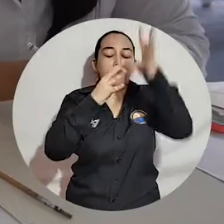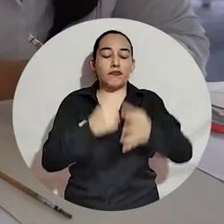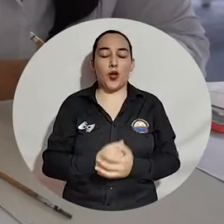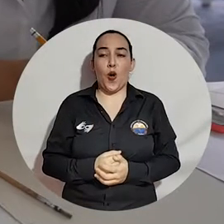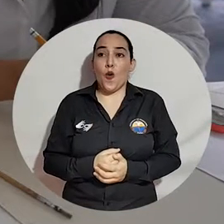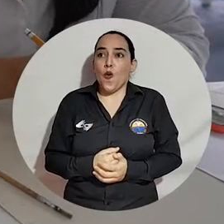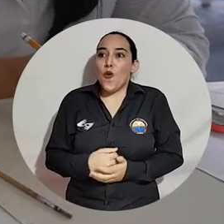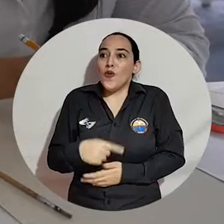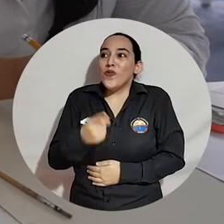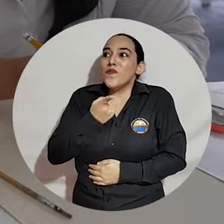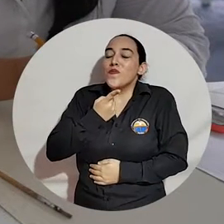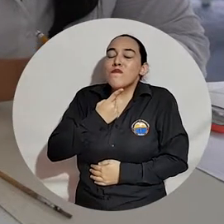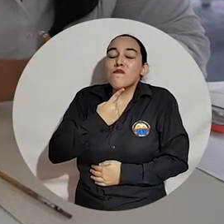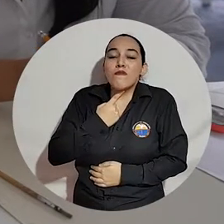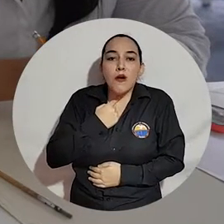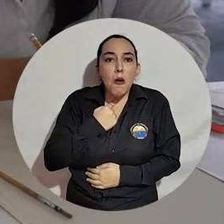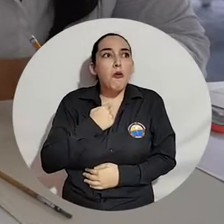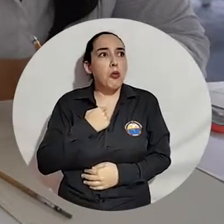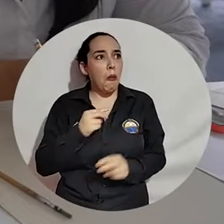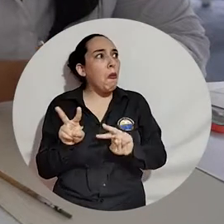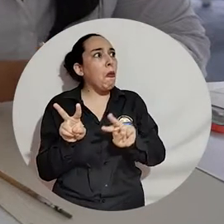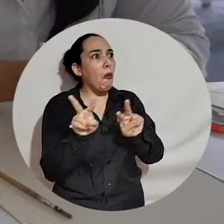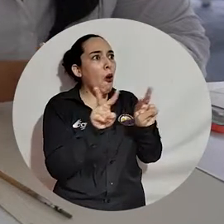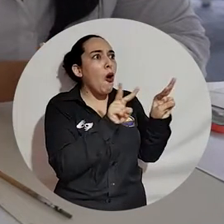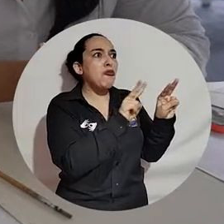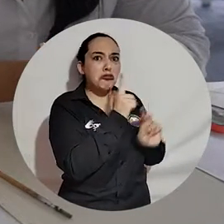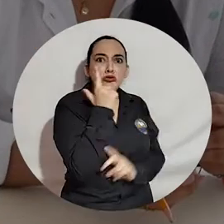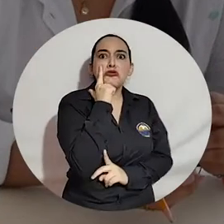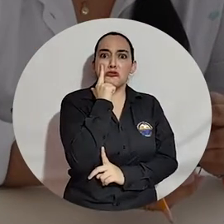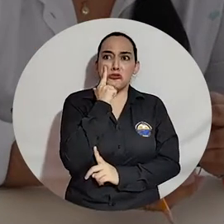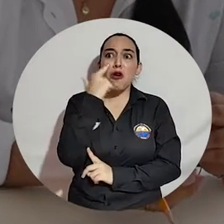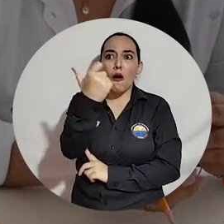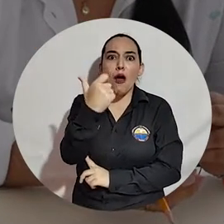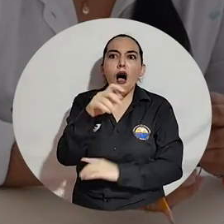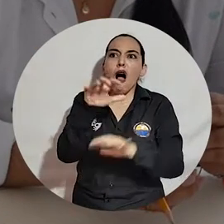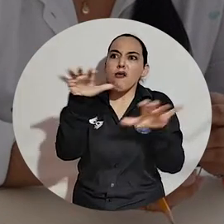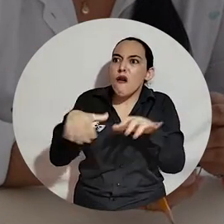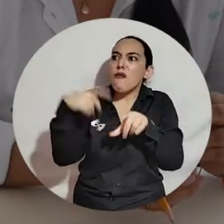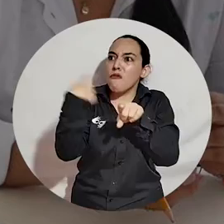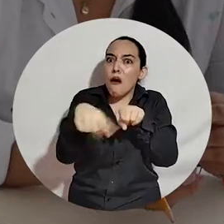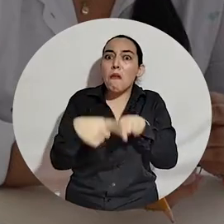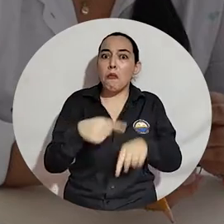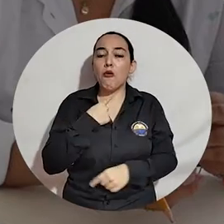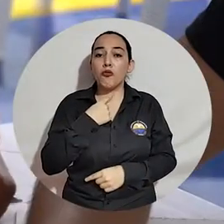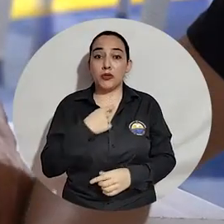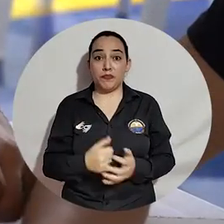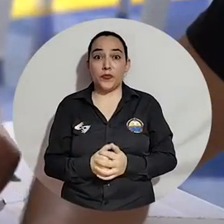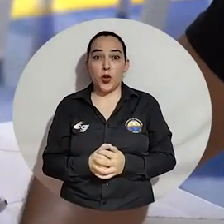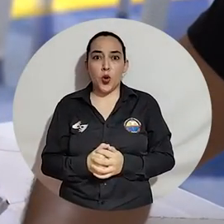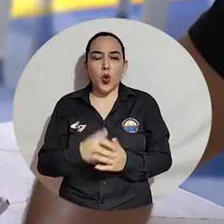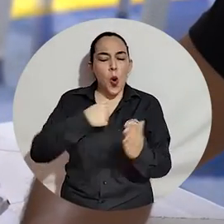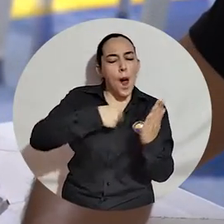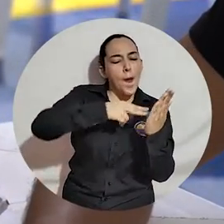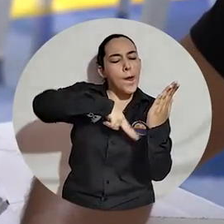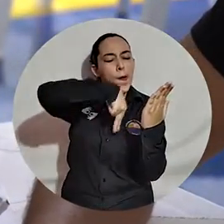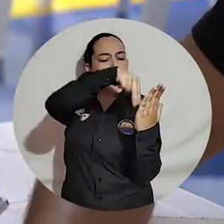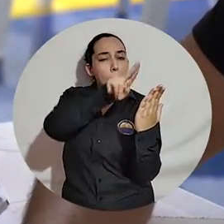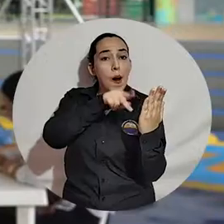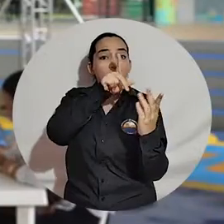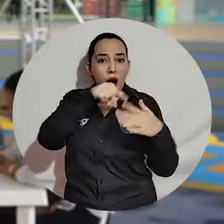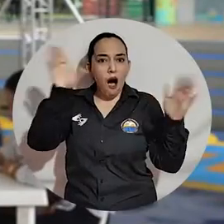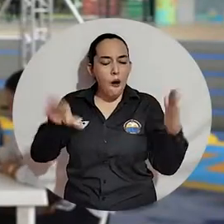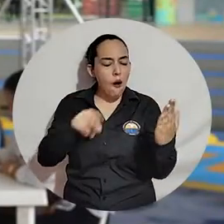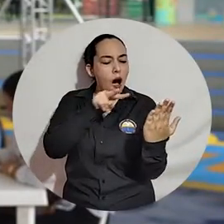creatividad. Me encantó. Como hicieron esto, se ve bien bacano y me gustan las actividades que hicieron. Cuando uno